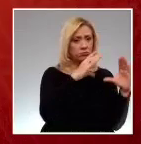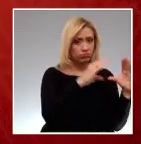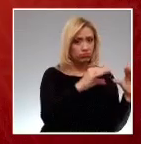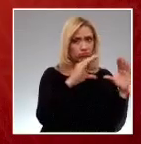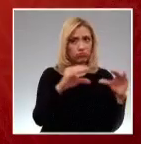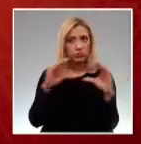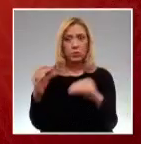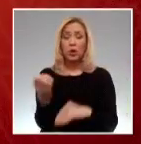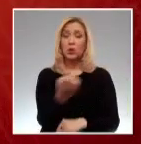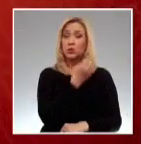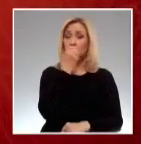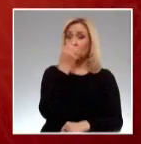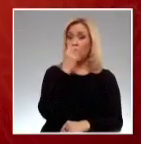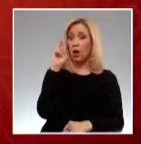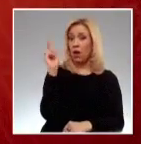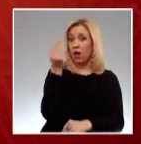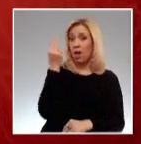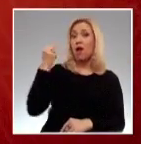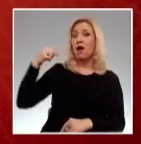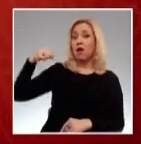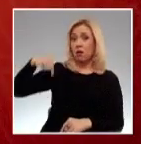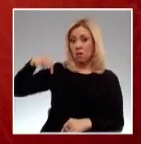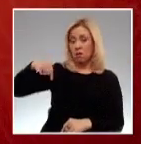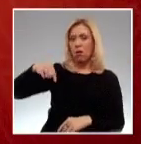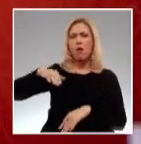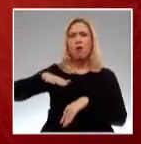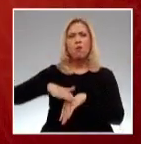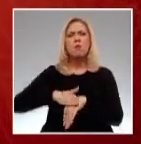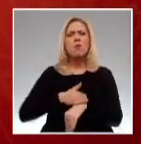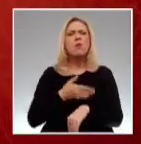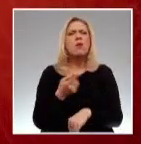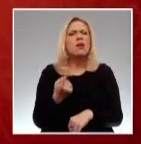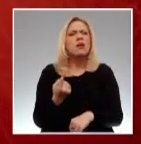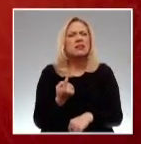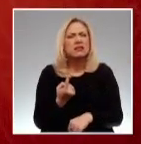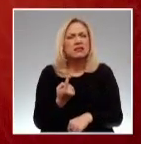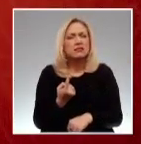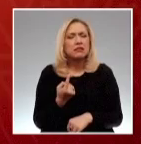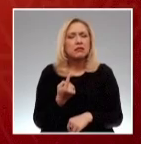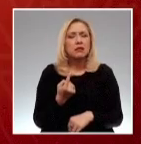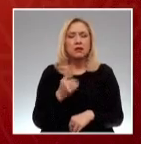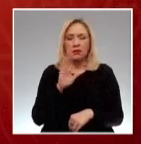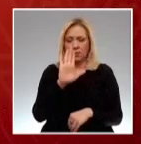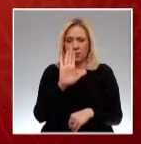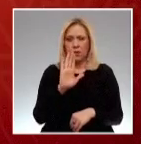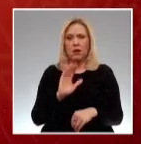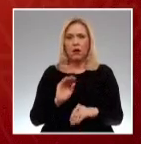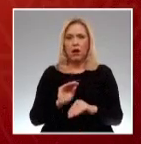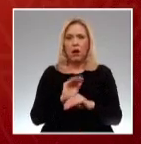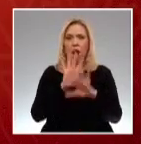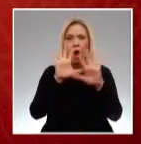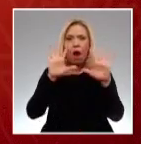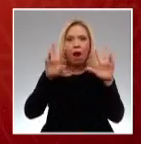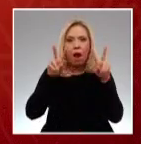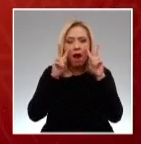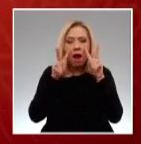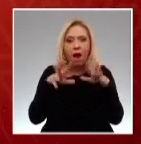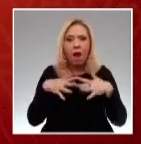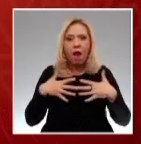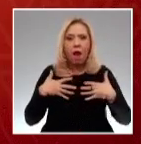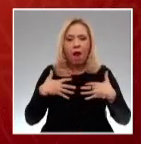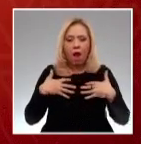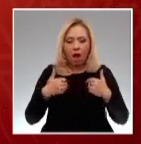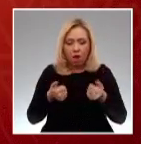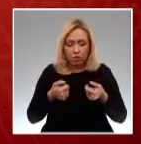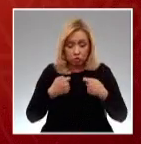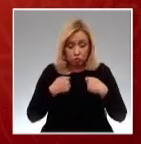escuela, porque el entender que estás ahí para la aplicación correcta